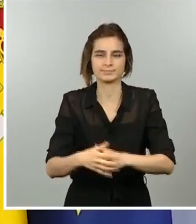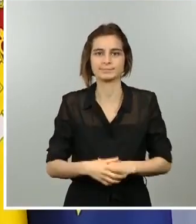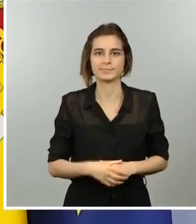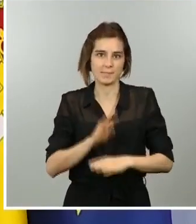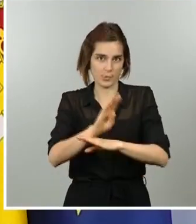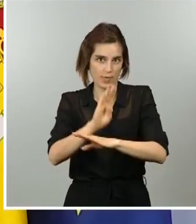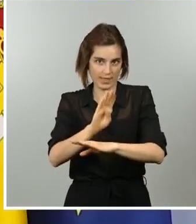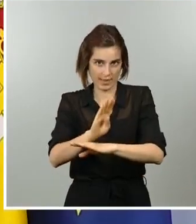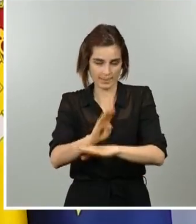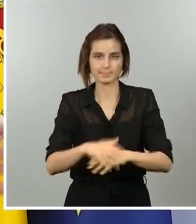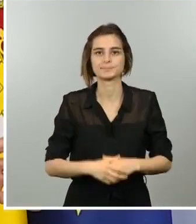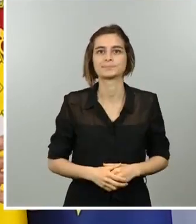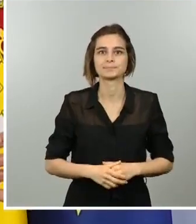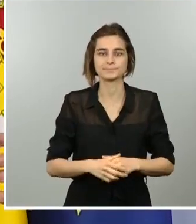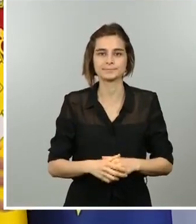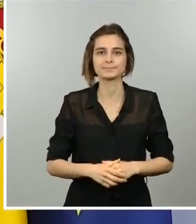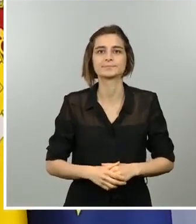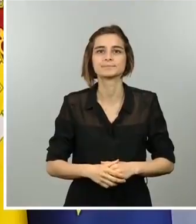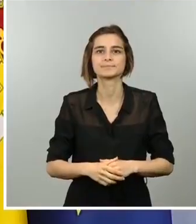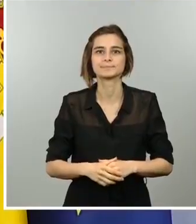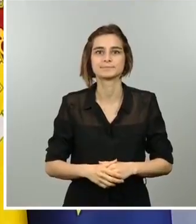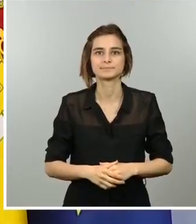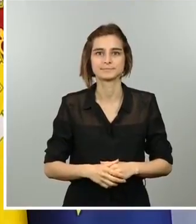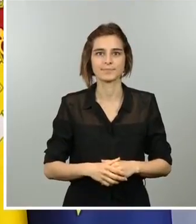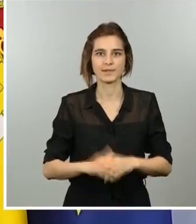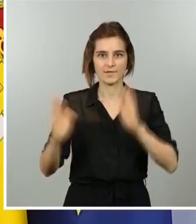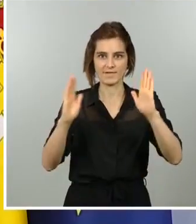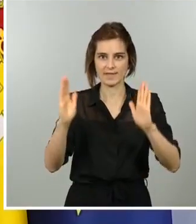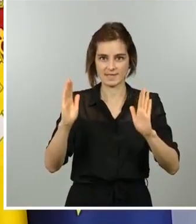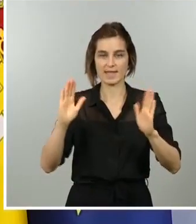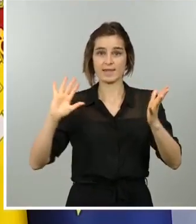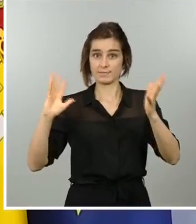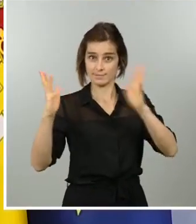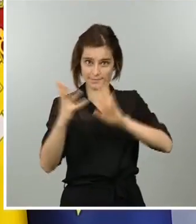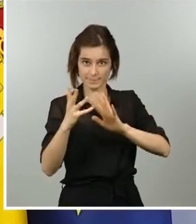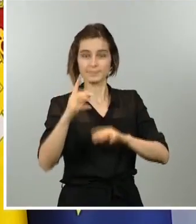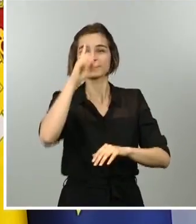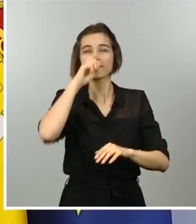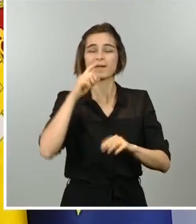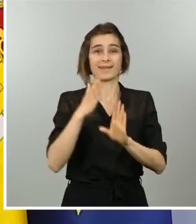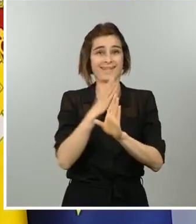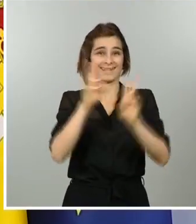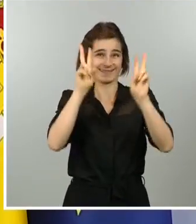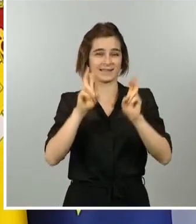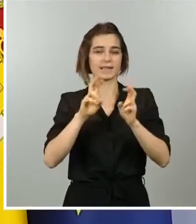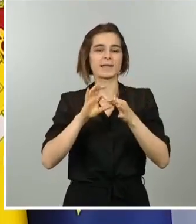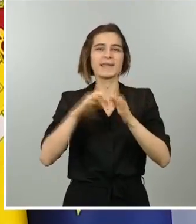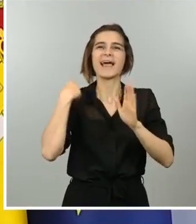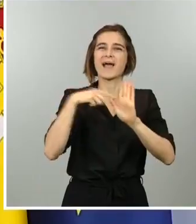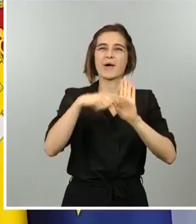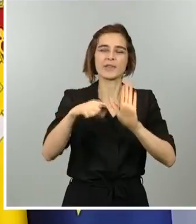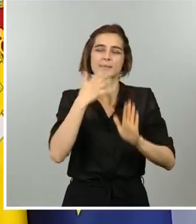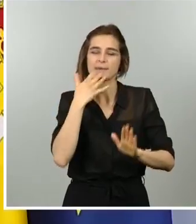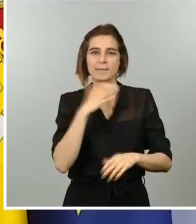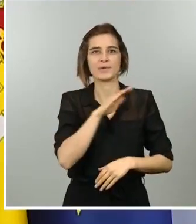territorio de nuestro país. Recuerden ustedes que ya en este capítulo dictamos en su momento órdenes para el paseo de los niños menores de 14 años y que